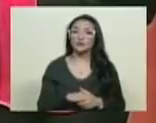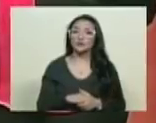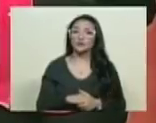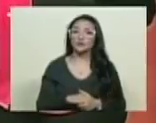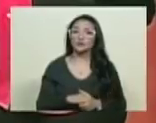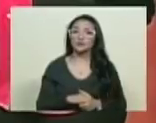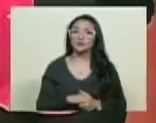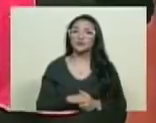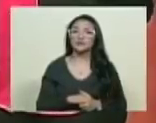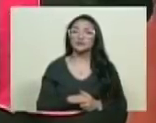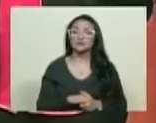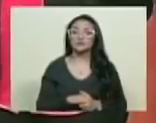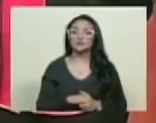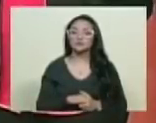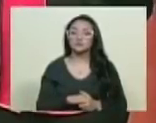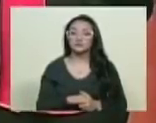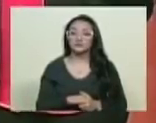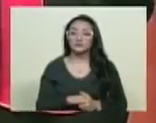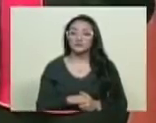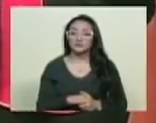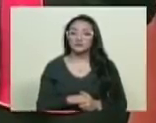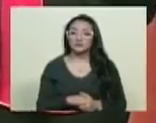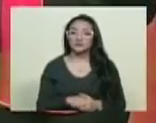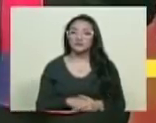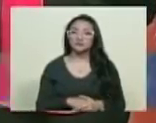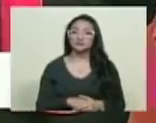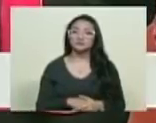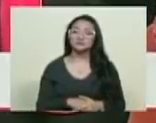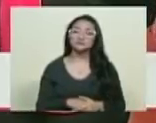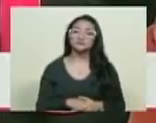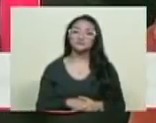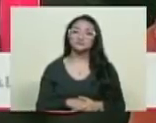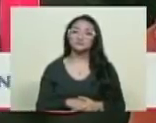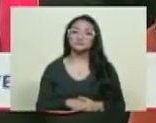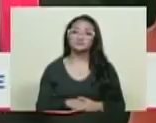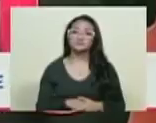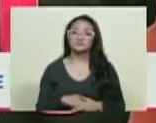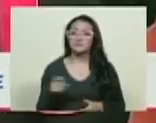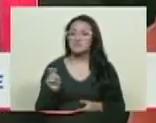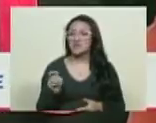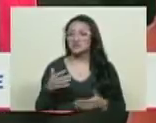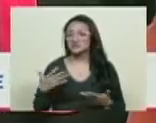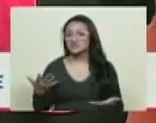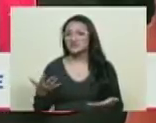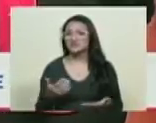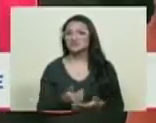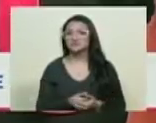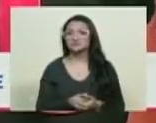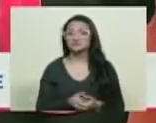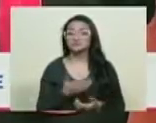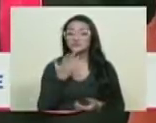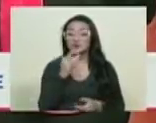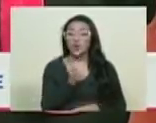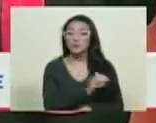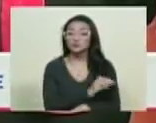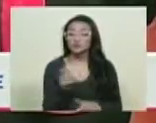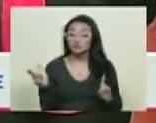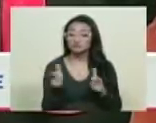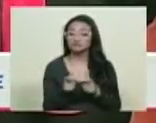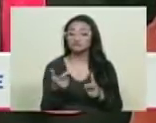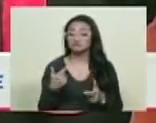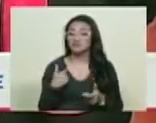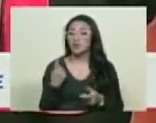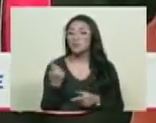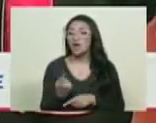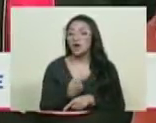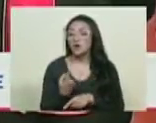acuerdos a una ruta verdad digo meses si la oposición se hubiera reunido conmigo dura